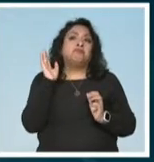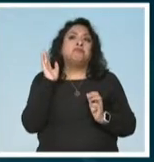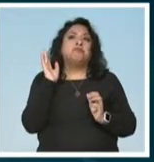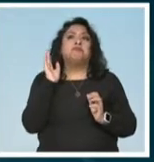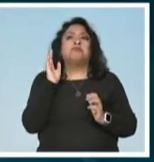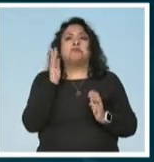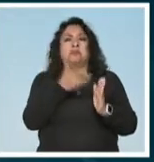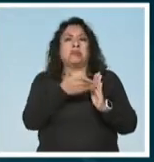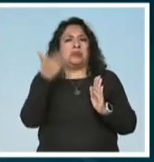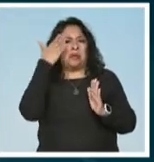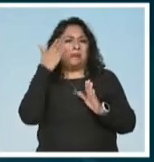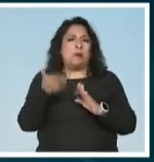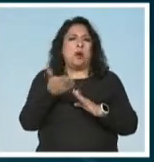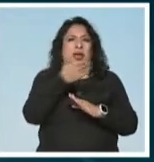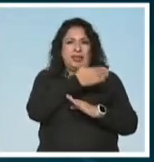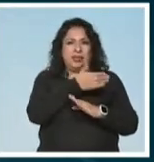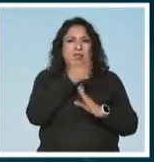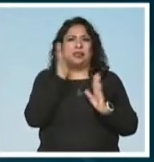de los